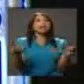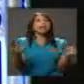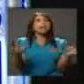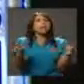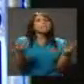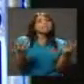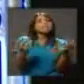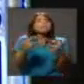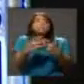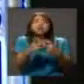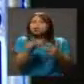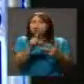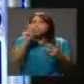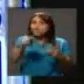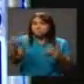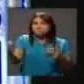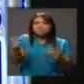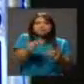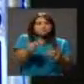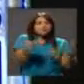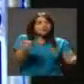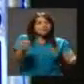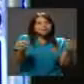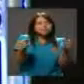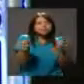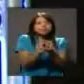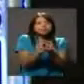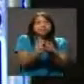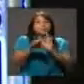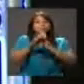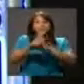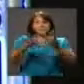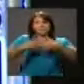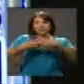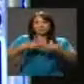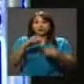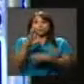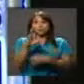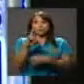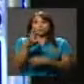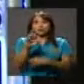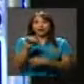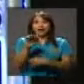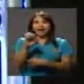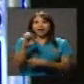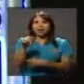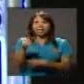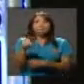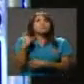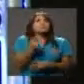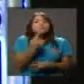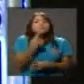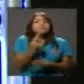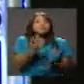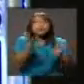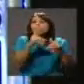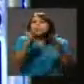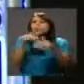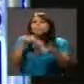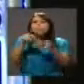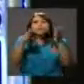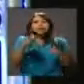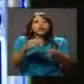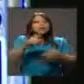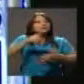Y me refiero del sector empresarial como la UCAEP, que siempre sale diciendo que no existe la mano de obra que necesitan. ¿Verdad? ¿Y quién es el